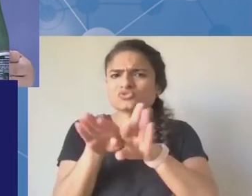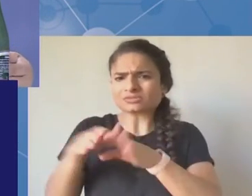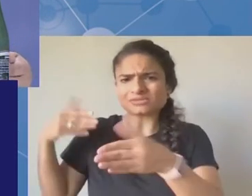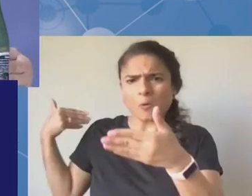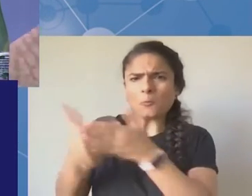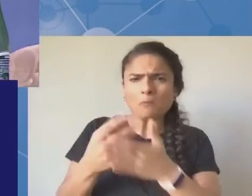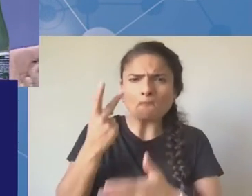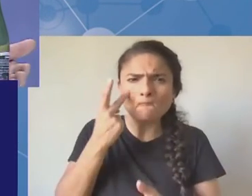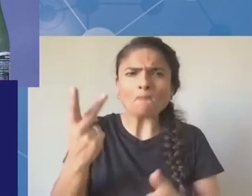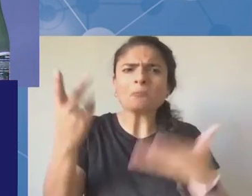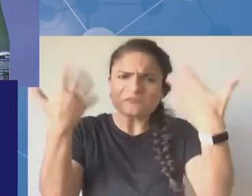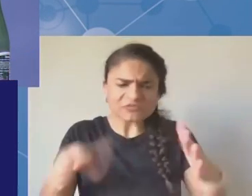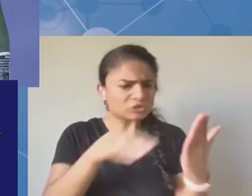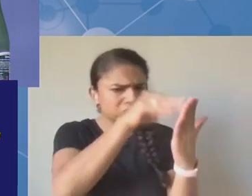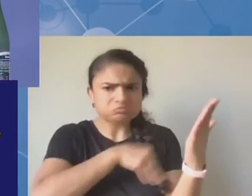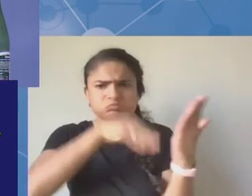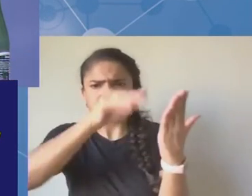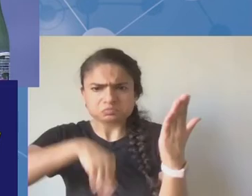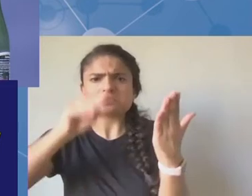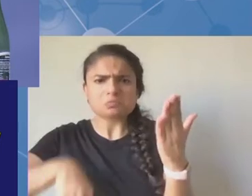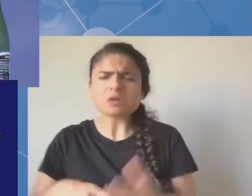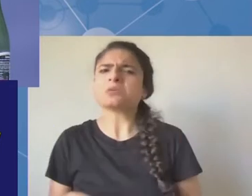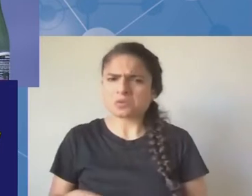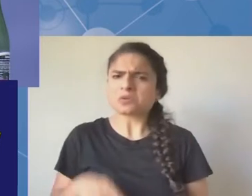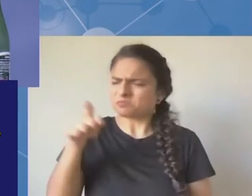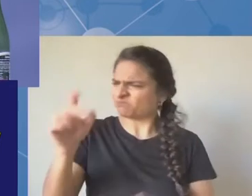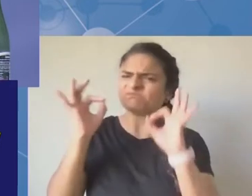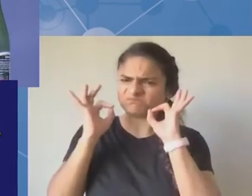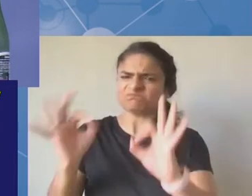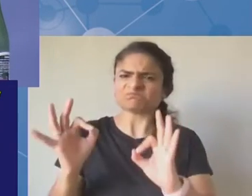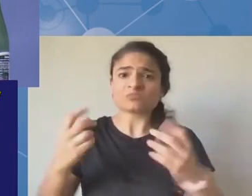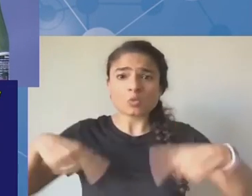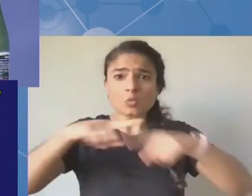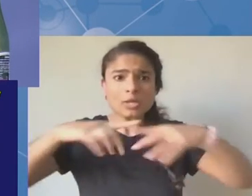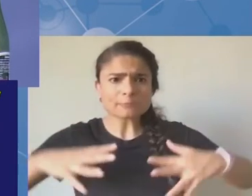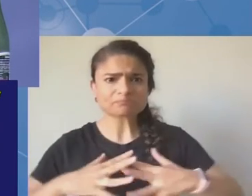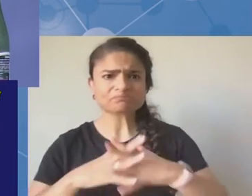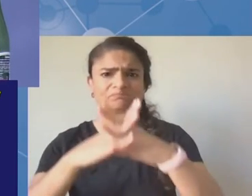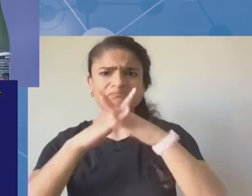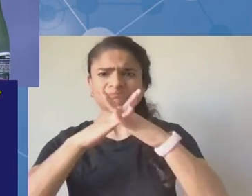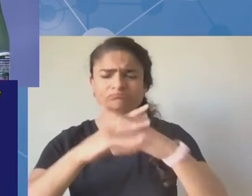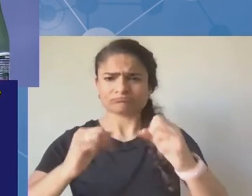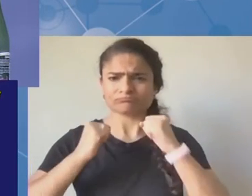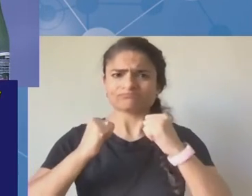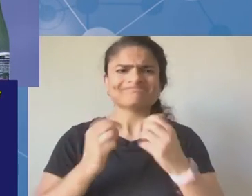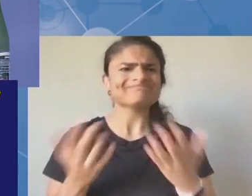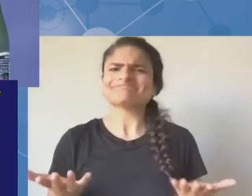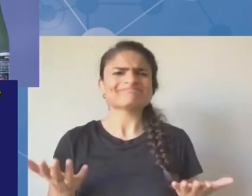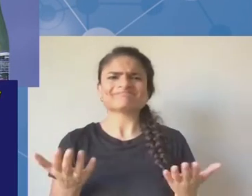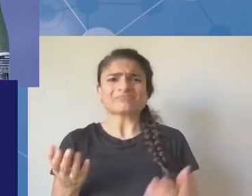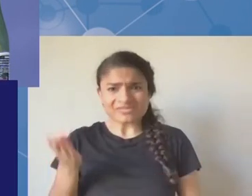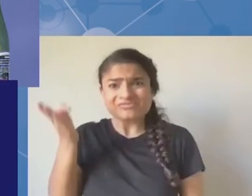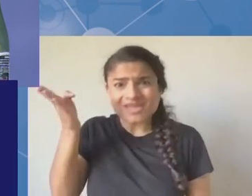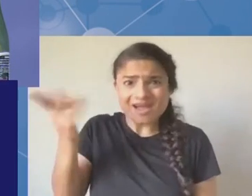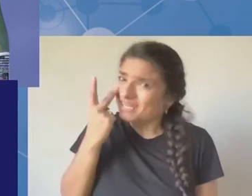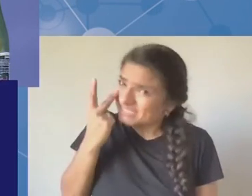de esta cumbre también hablamos sobre estos sucesos. Claro que son eventos muy negativos, hay que hacer hincapié en ellos, hay